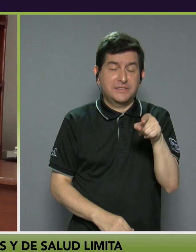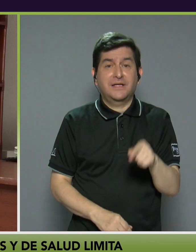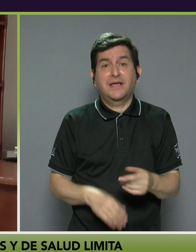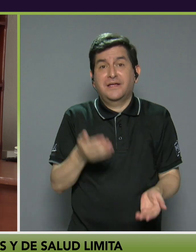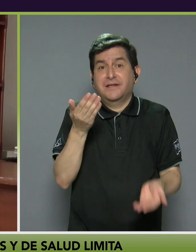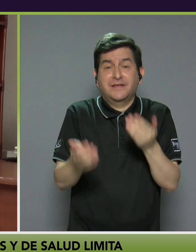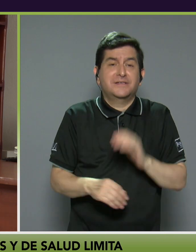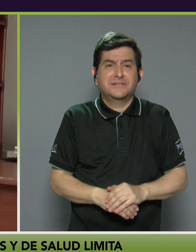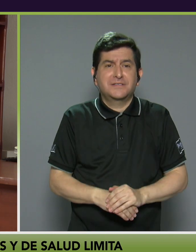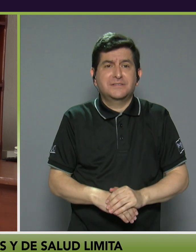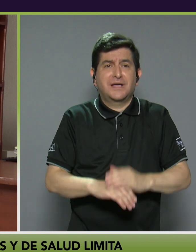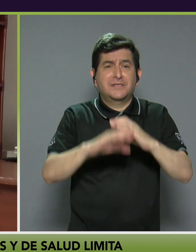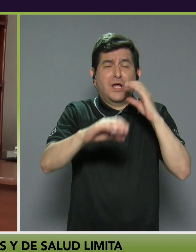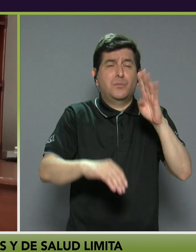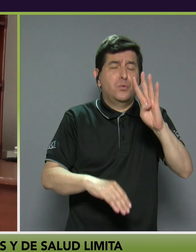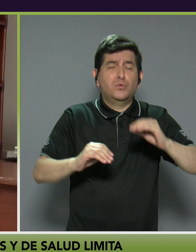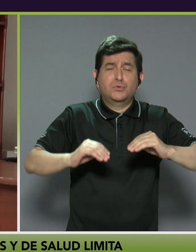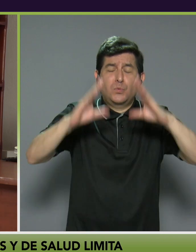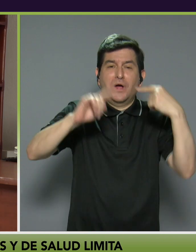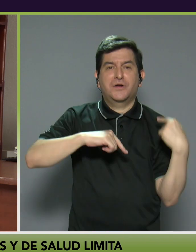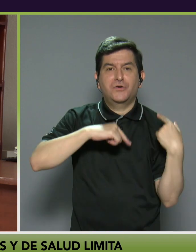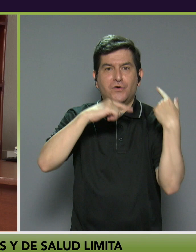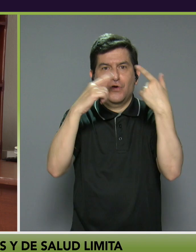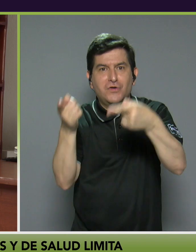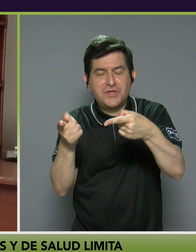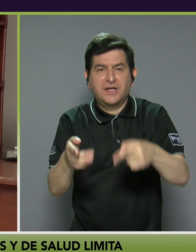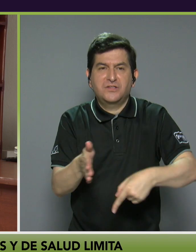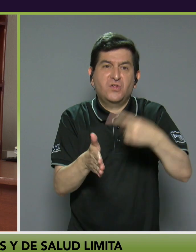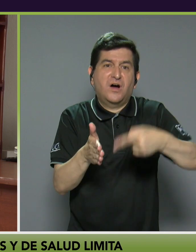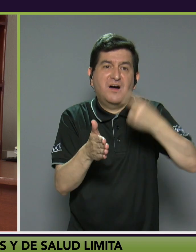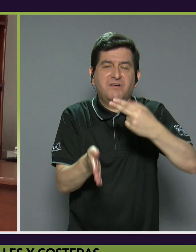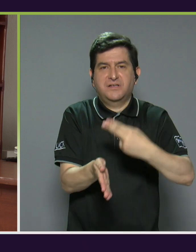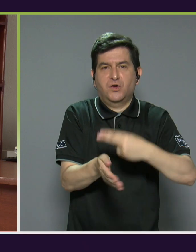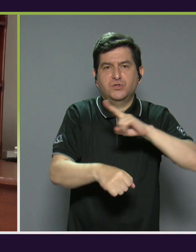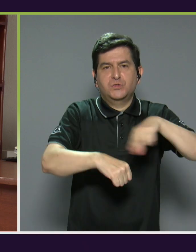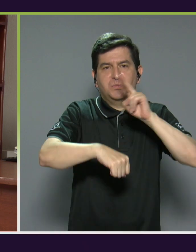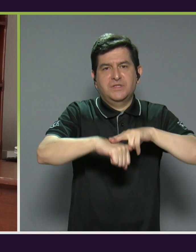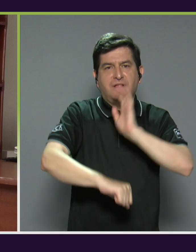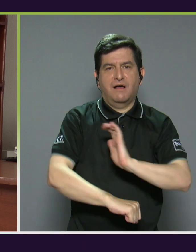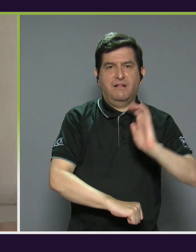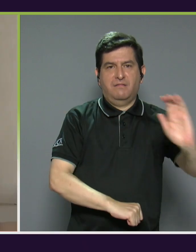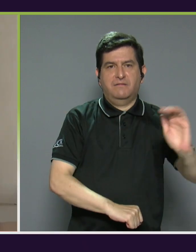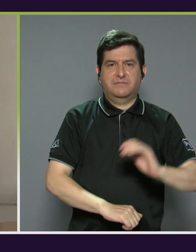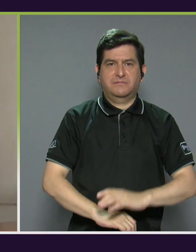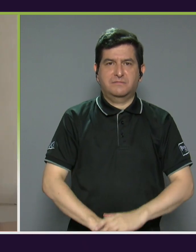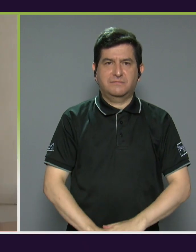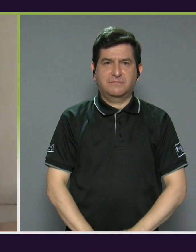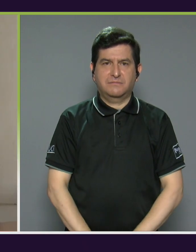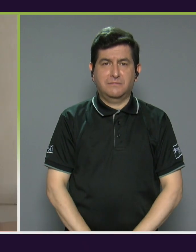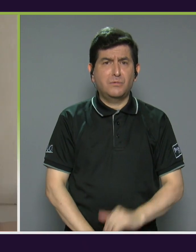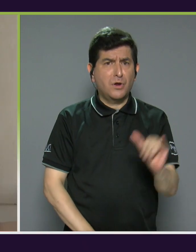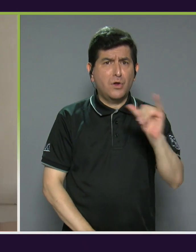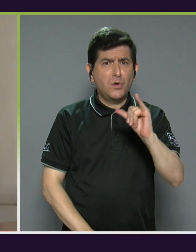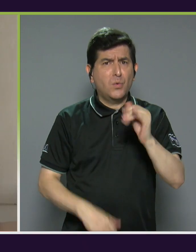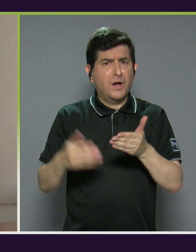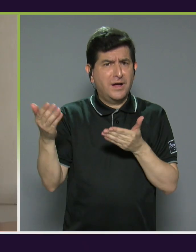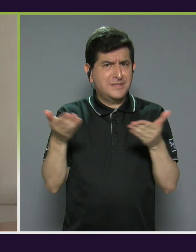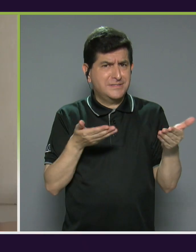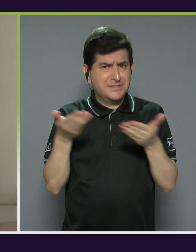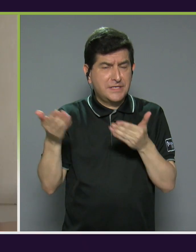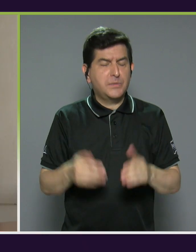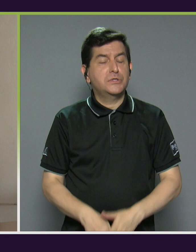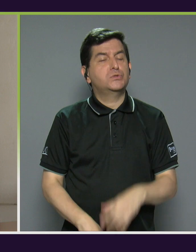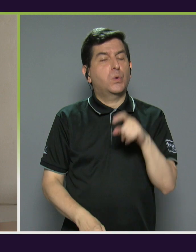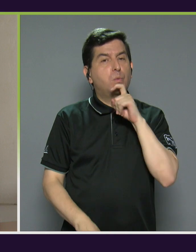el bus de las 4 de la mañana y llevar a sus niños de vez en cuando al Hospital Nacional de Niños. Y también un servicio